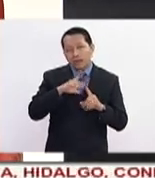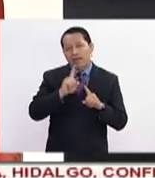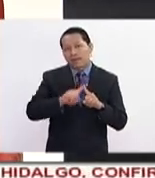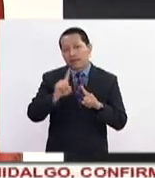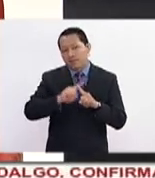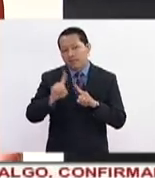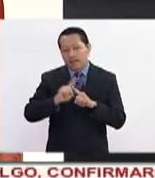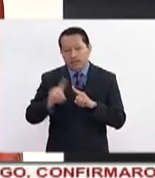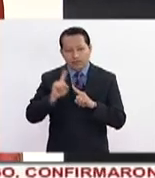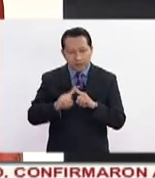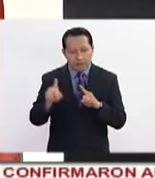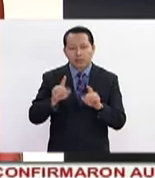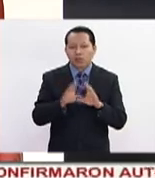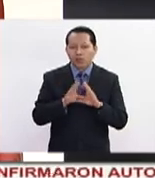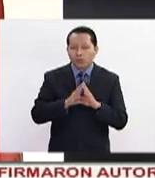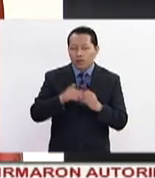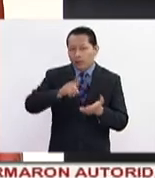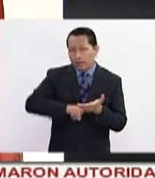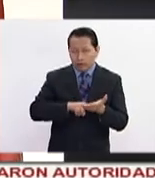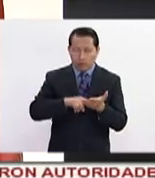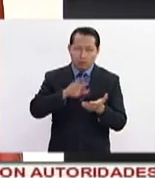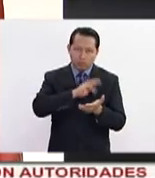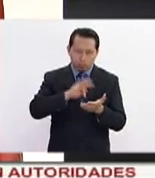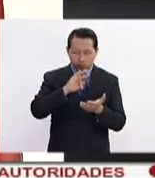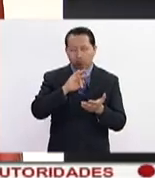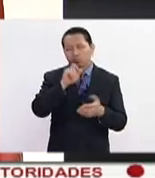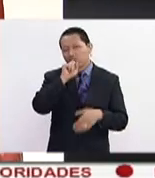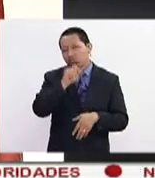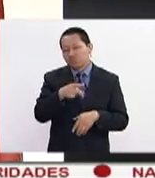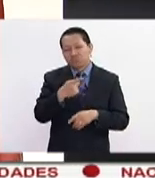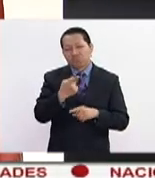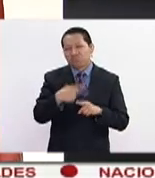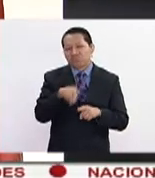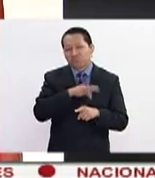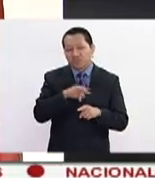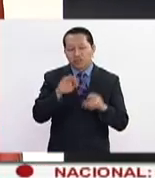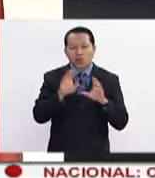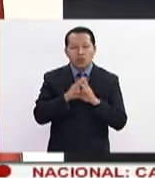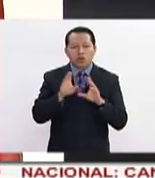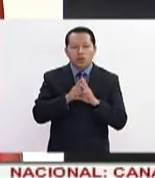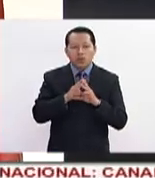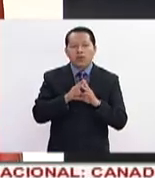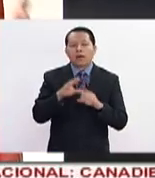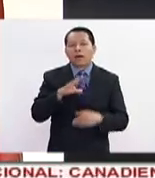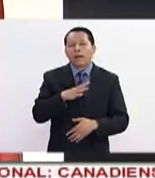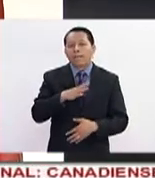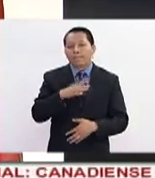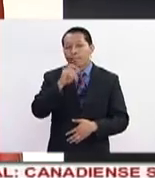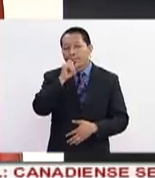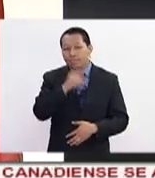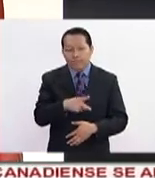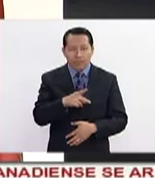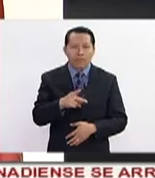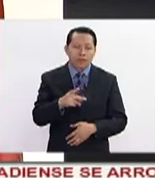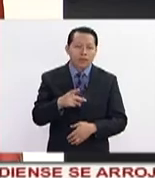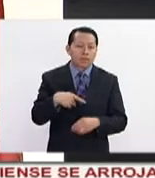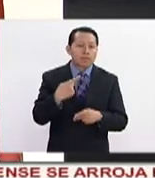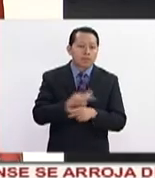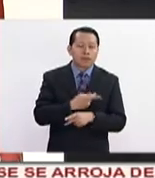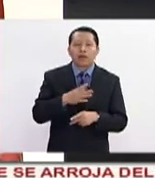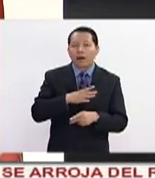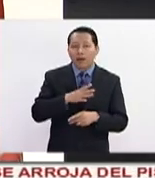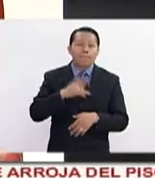diferencias, incluso dentro del Departamento de Estado, que es, digamos, la parte donde surge la